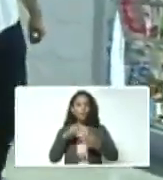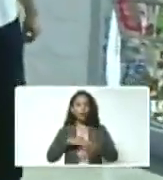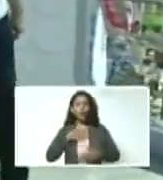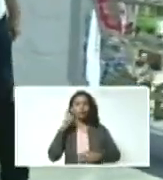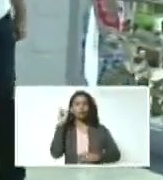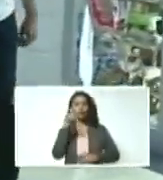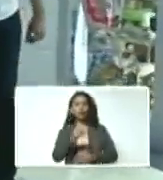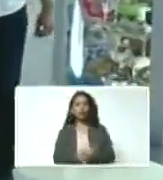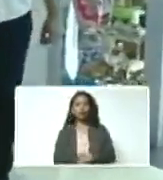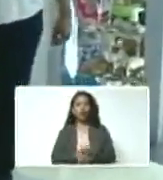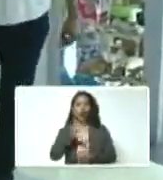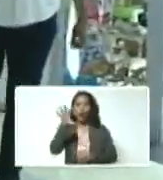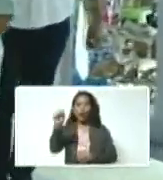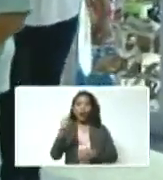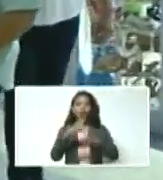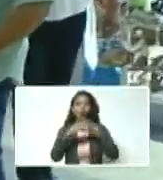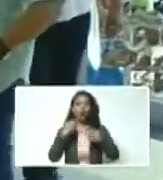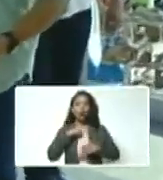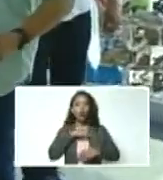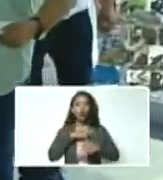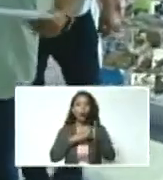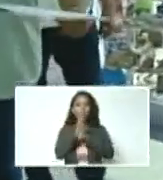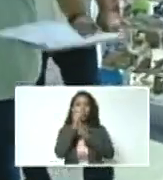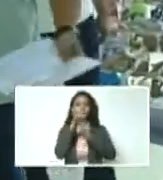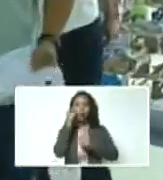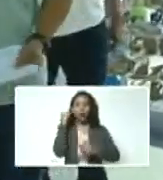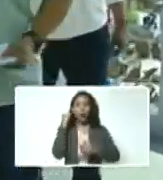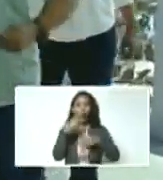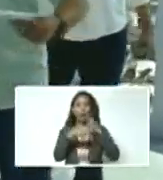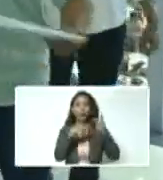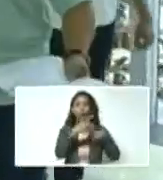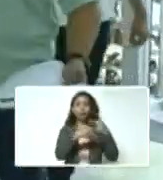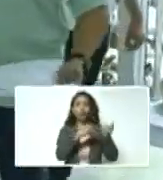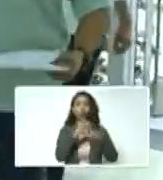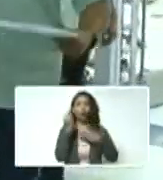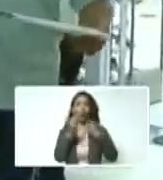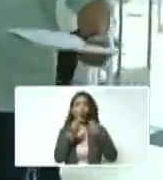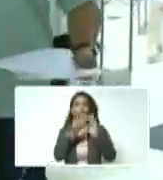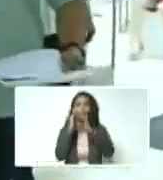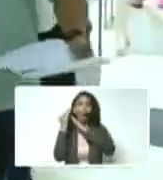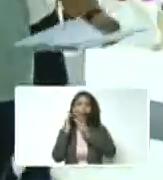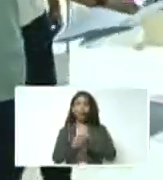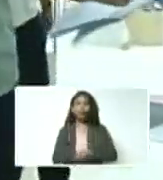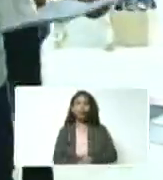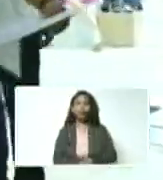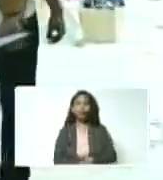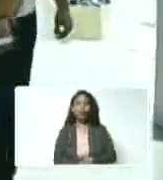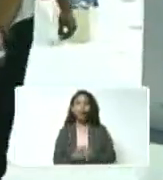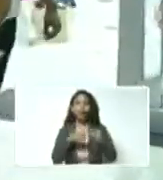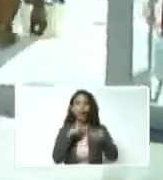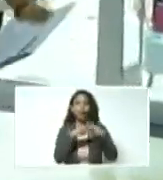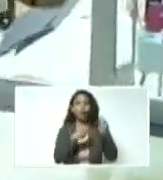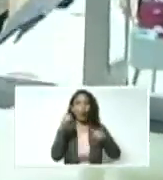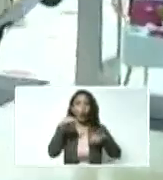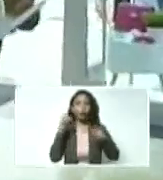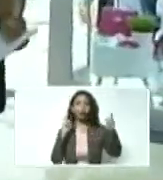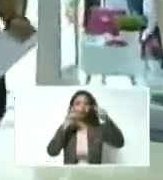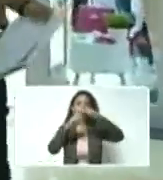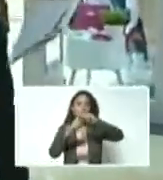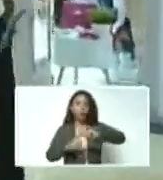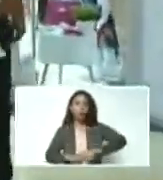también comprarle a todos nuestros emprendedores, a toda la producción comunal, a toda la producción que hoy se suma en todos